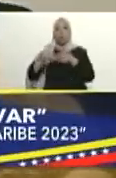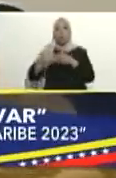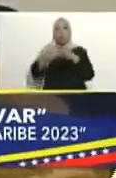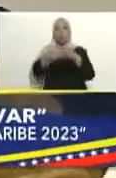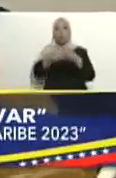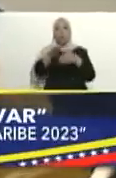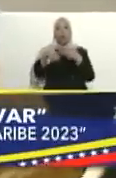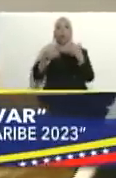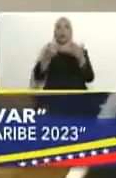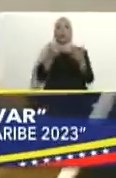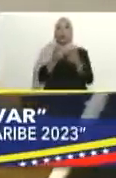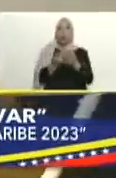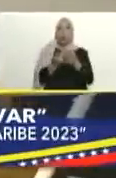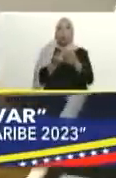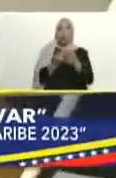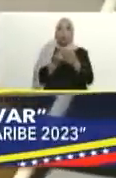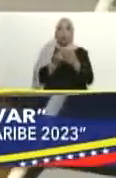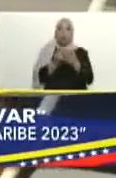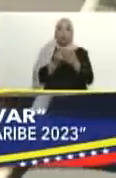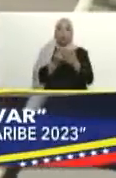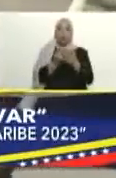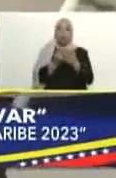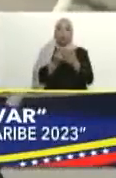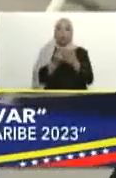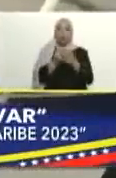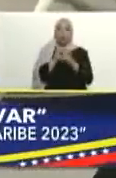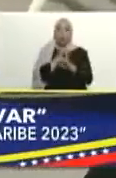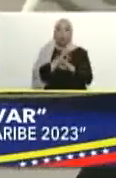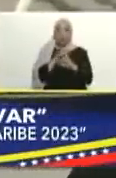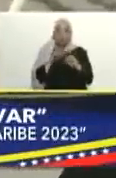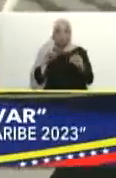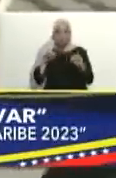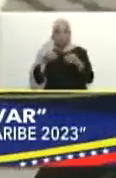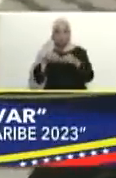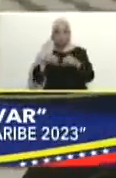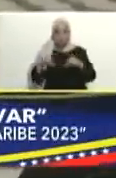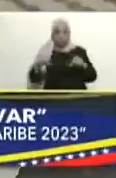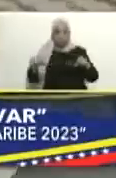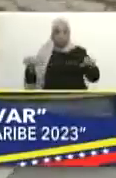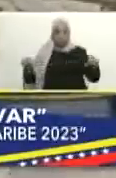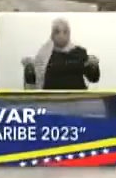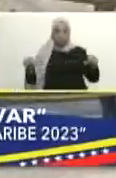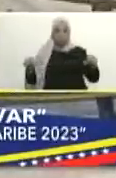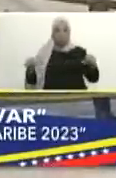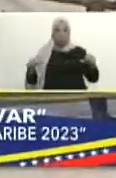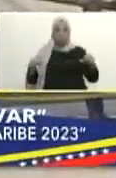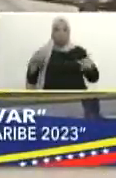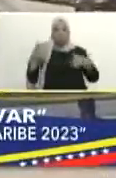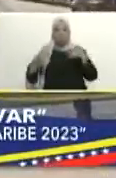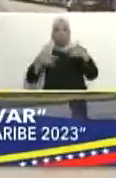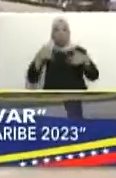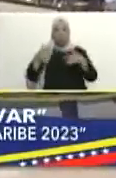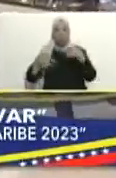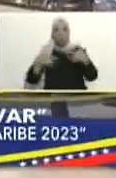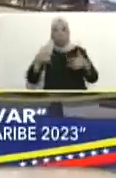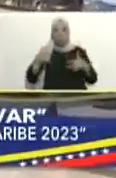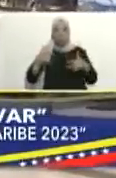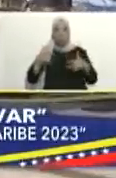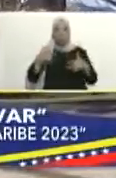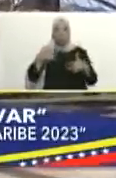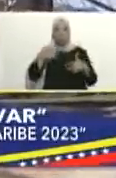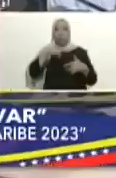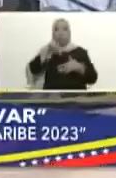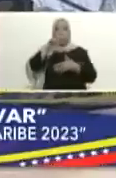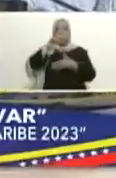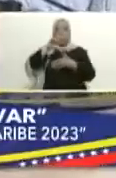Van a llegar al culminar sus operaciones en el mar Caribe, en